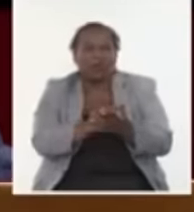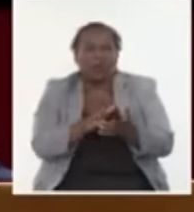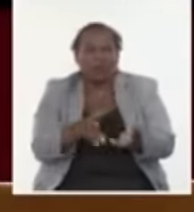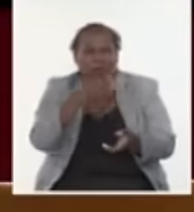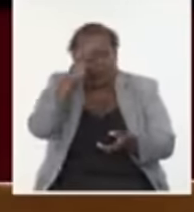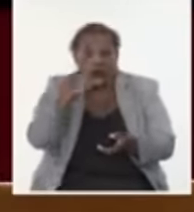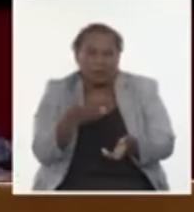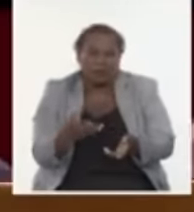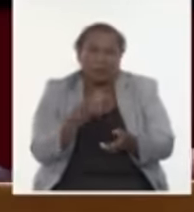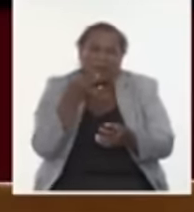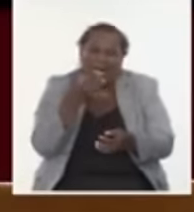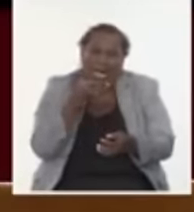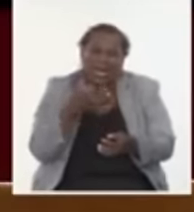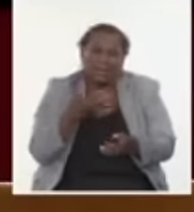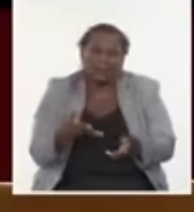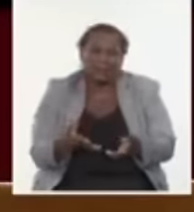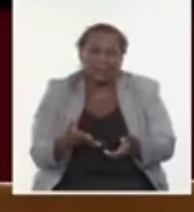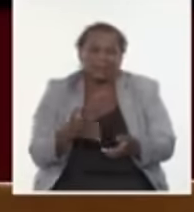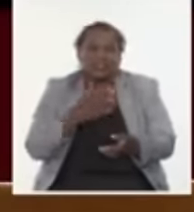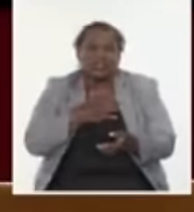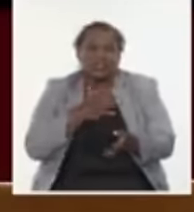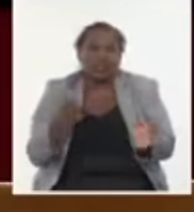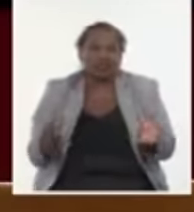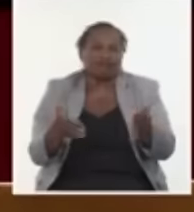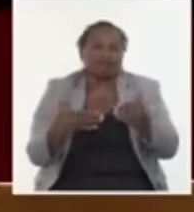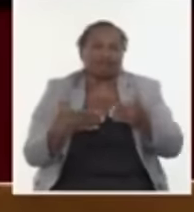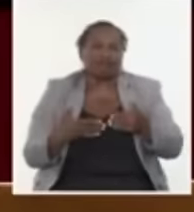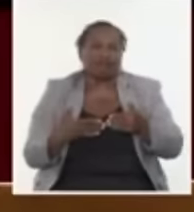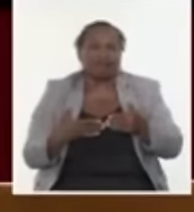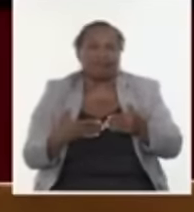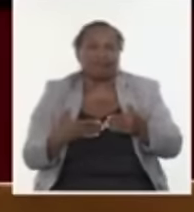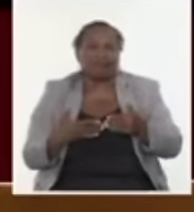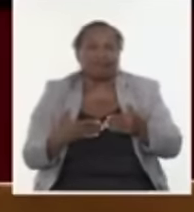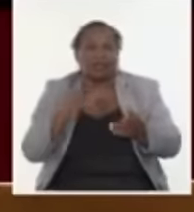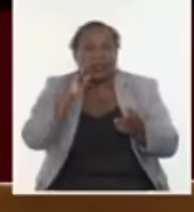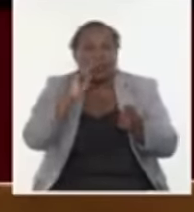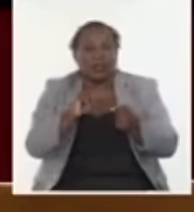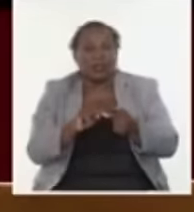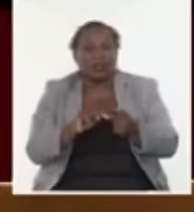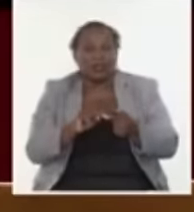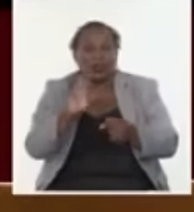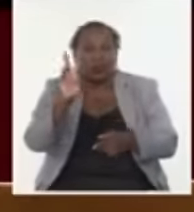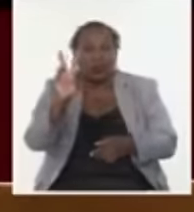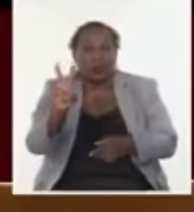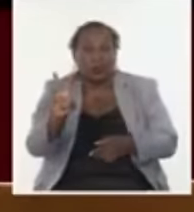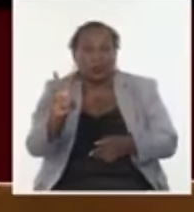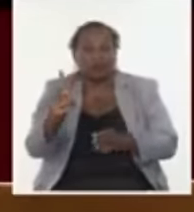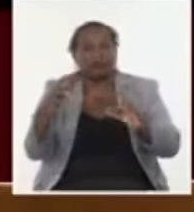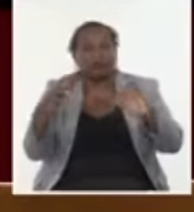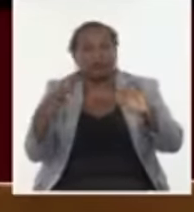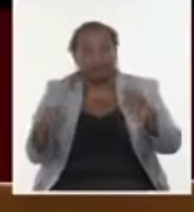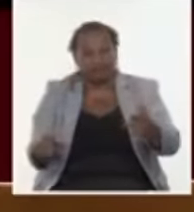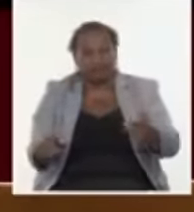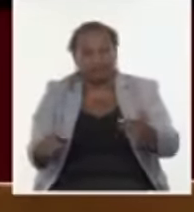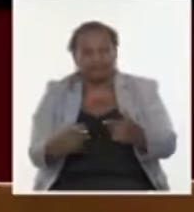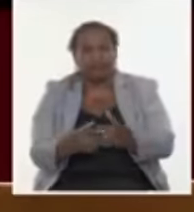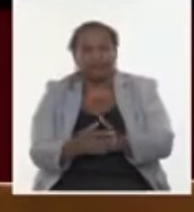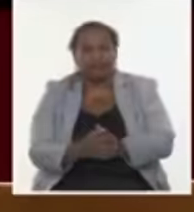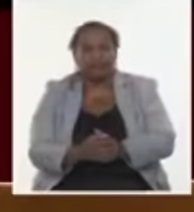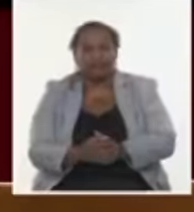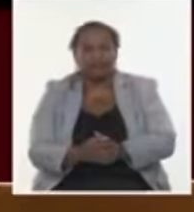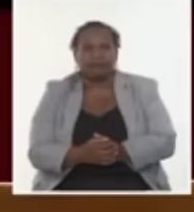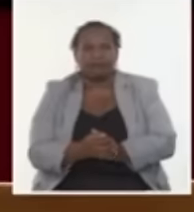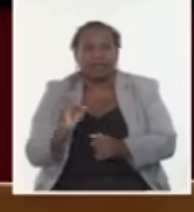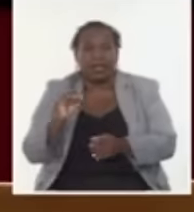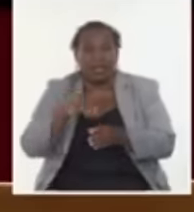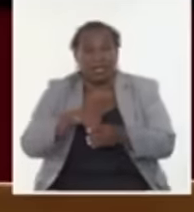Yo concluyo esta parte desde el objetivo número 2, reiterando que en los